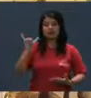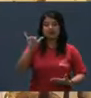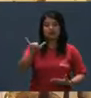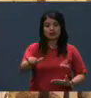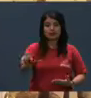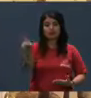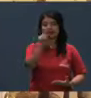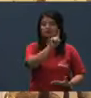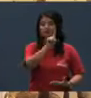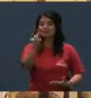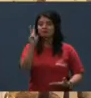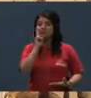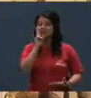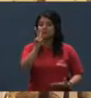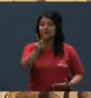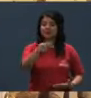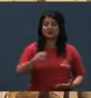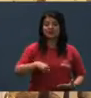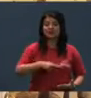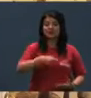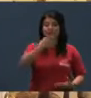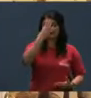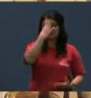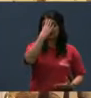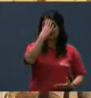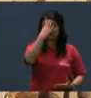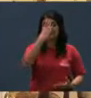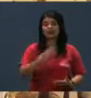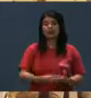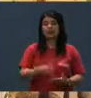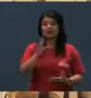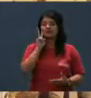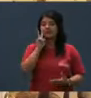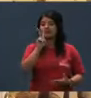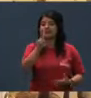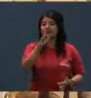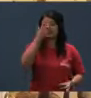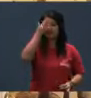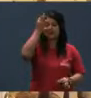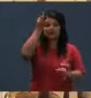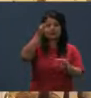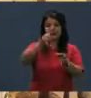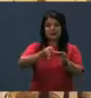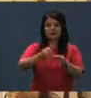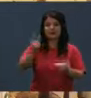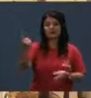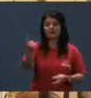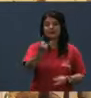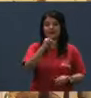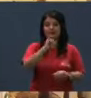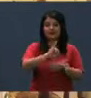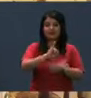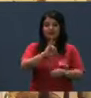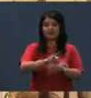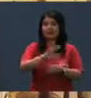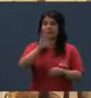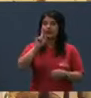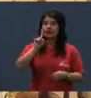cuenta nuestros pecados, sino la fe de toda tu iglesia. Y conforme a tu